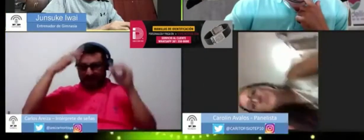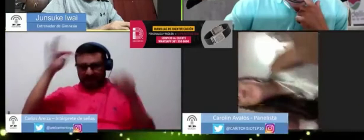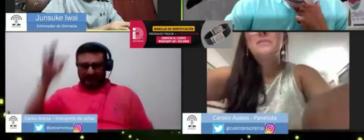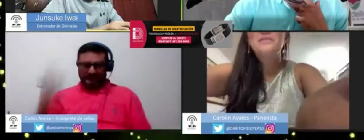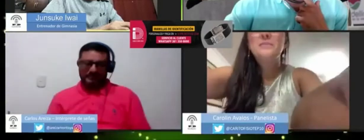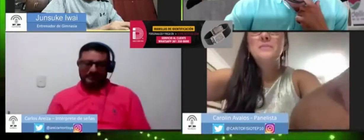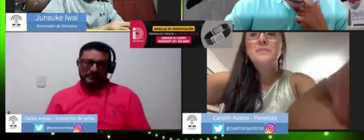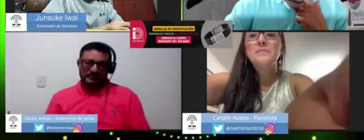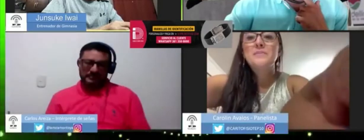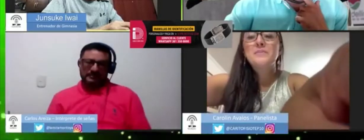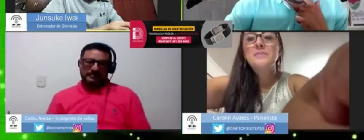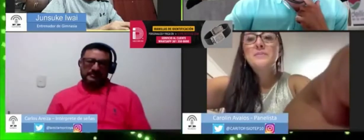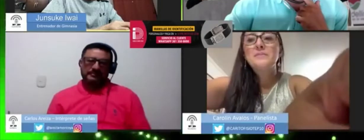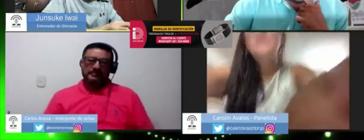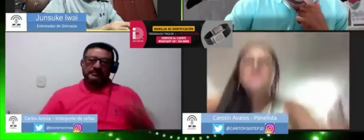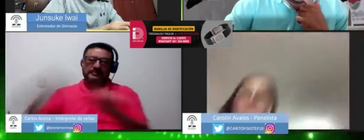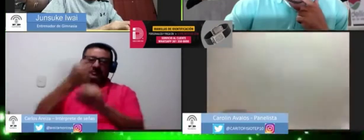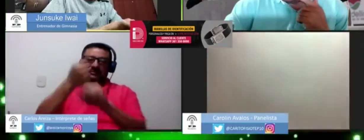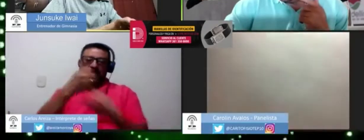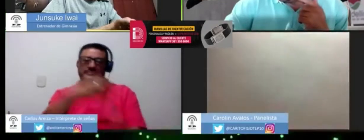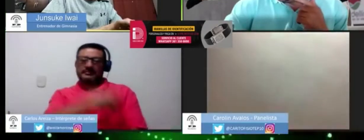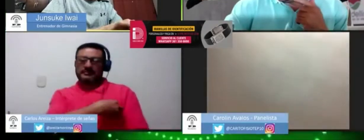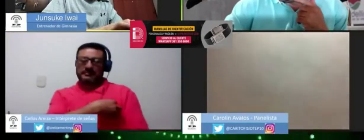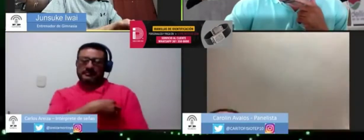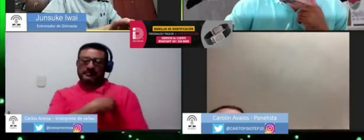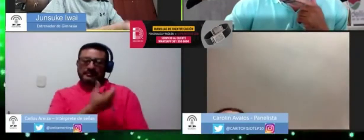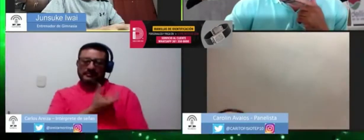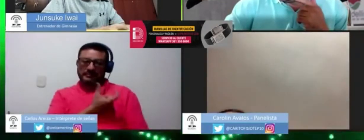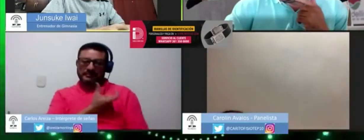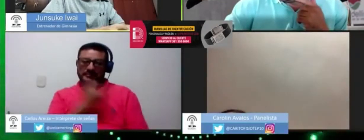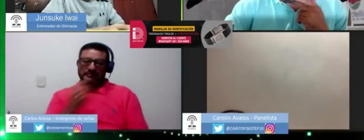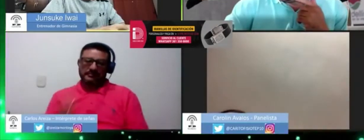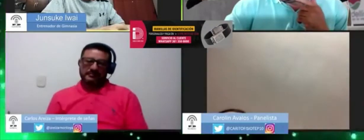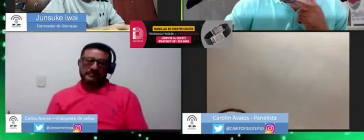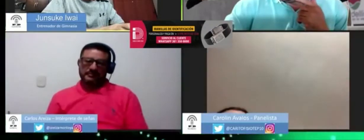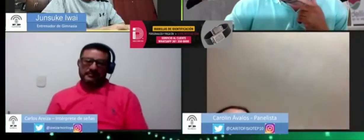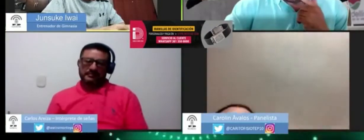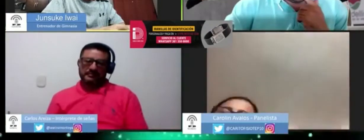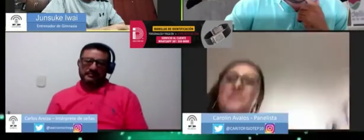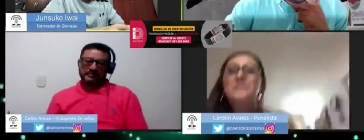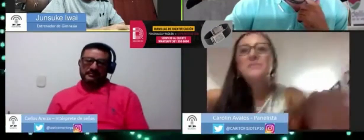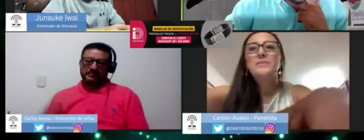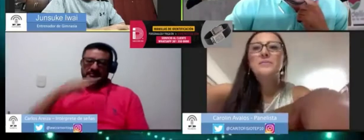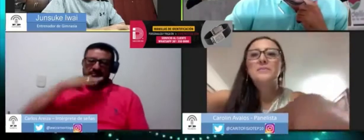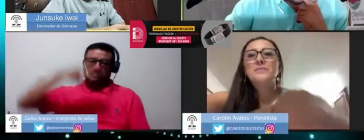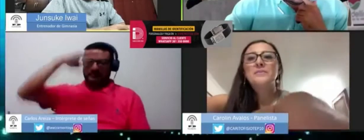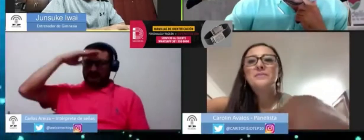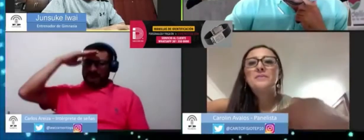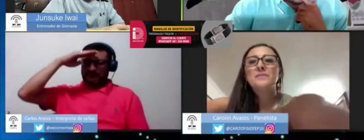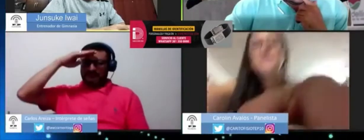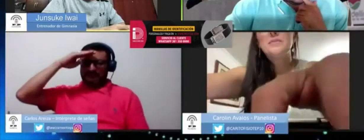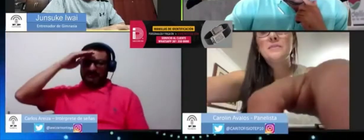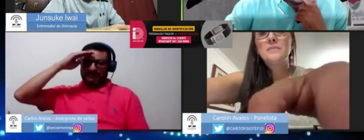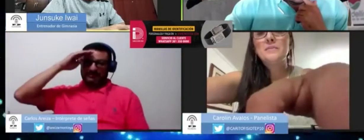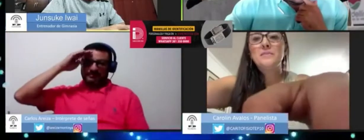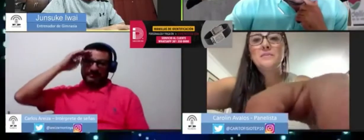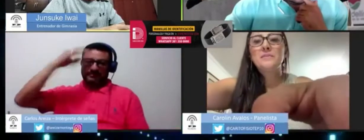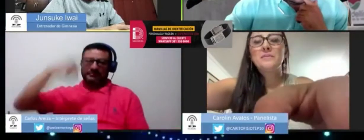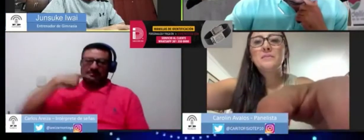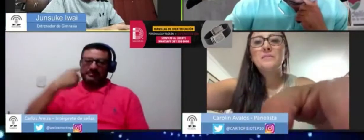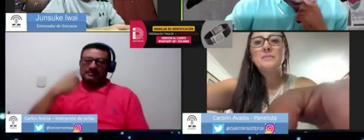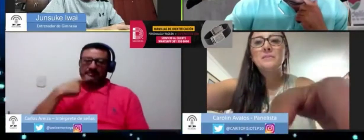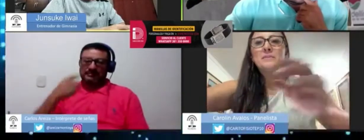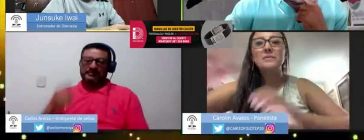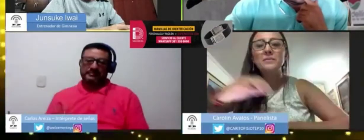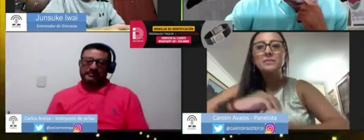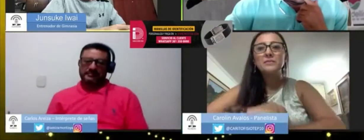llegar hasta ahí, pero estar en Medellín, Colombia, bastante difícil, no